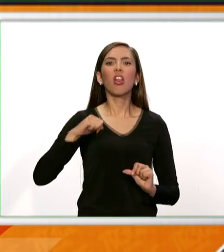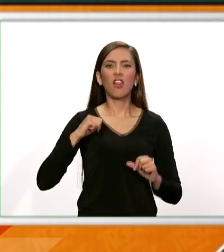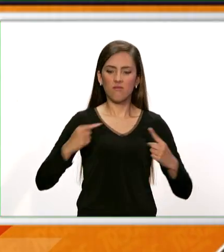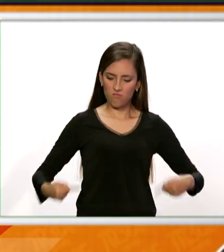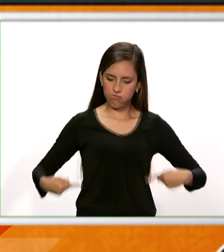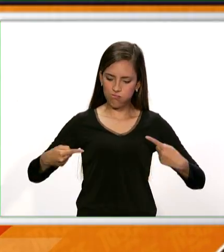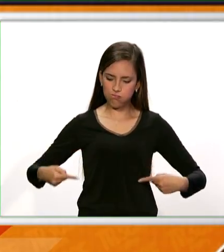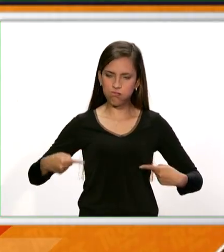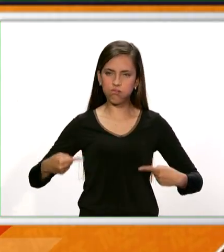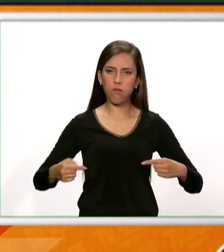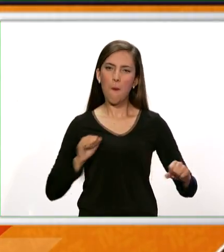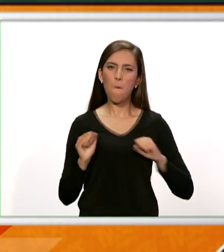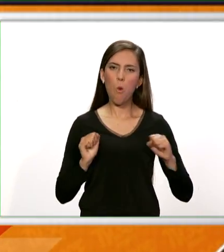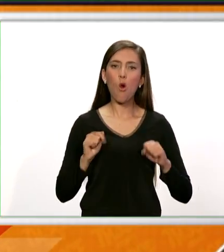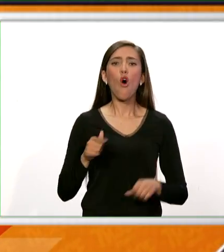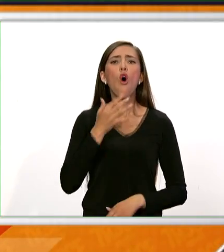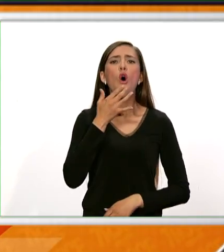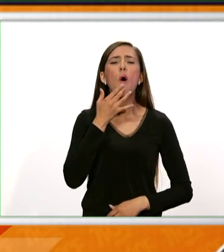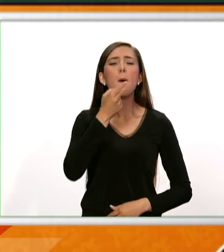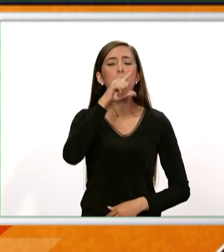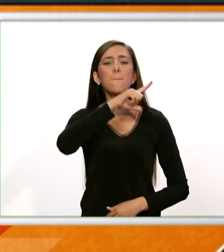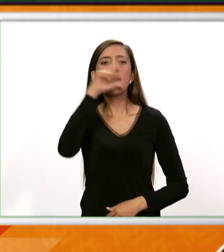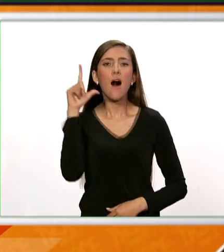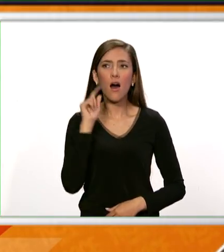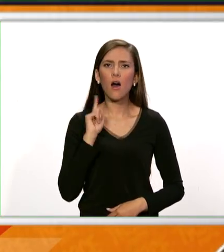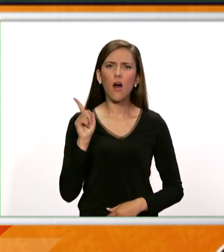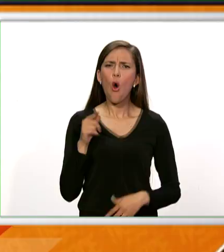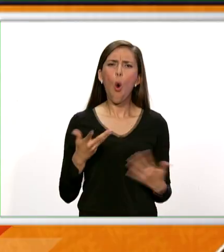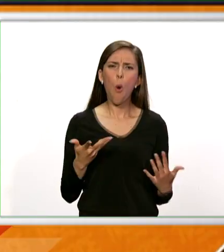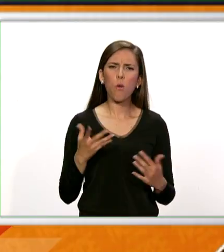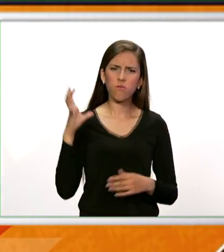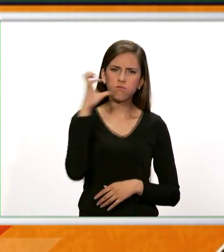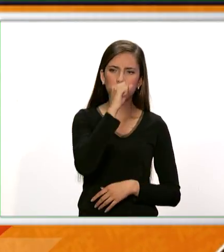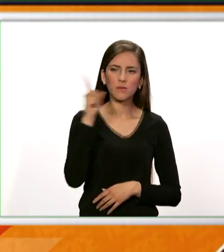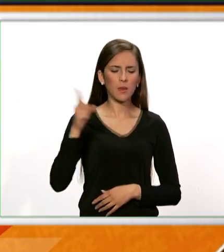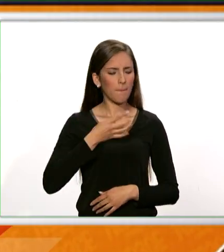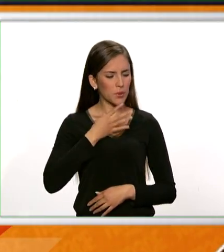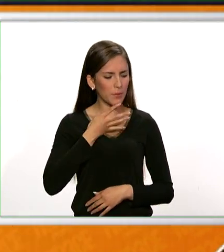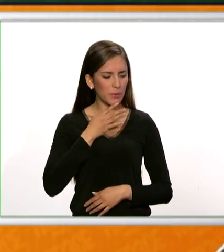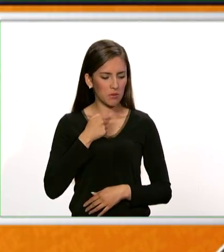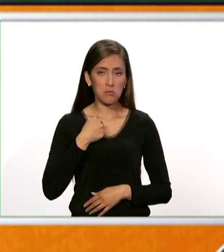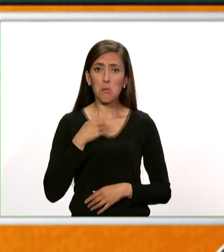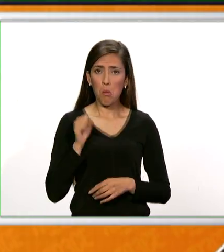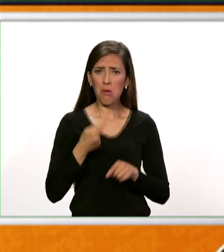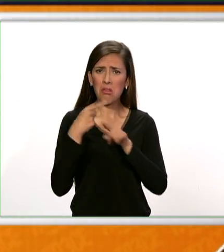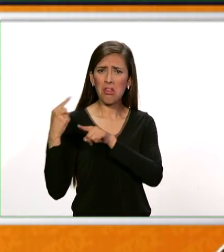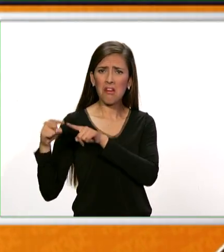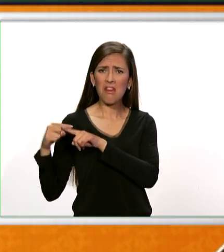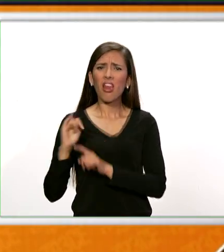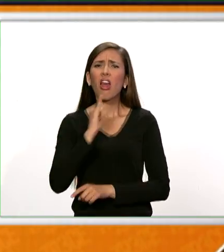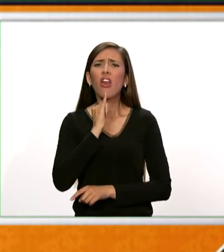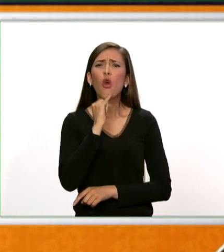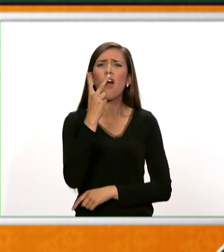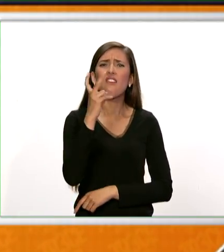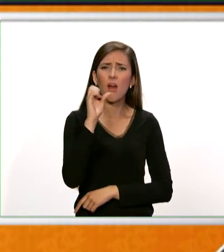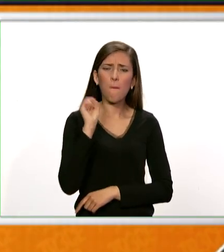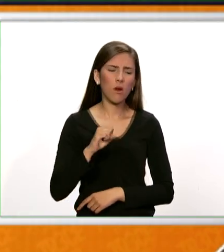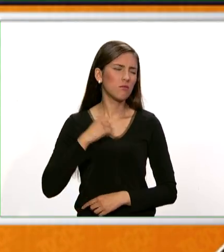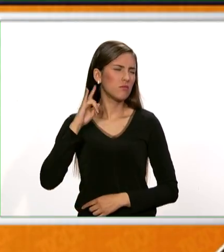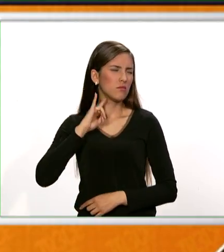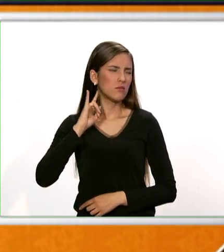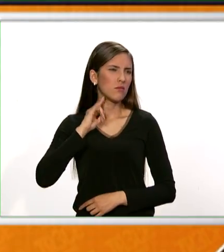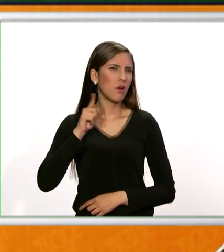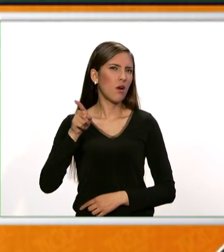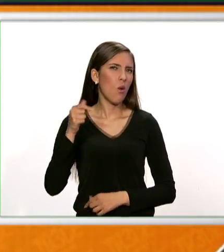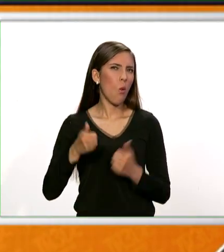para moverse solo y es de color blanco. Pepper tiene la capacidad de reconocer la voz humana en unas 20 lenguas y determinar si su